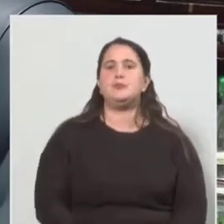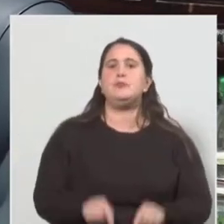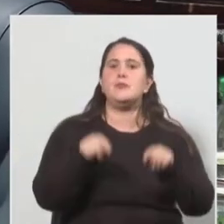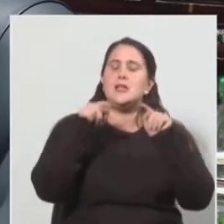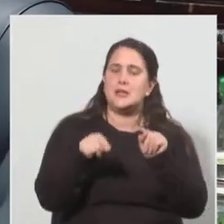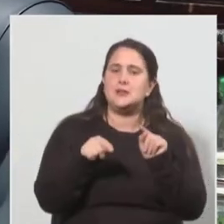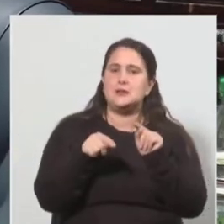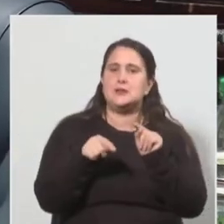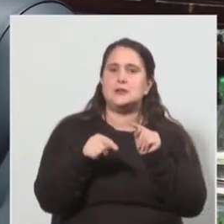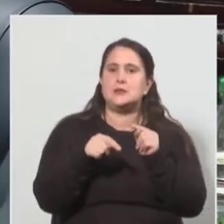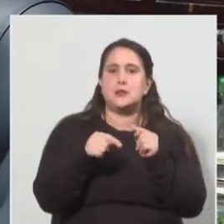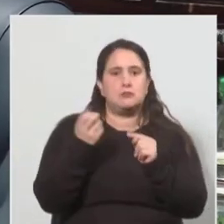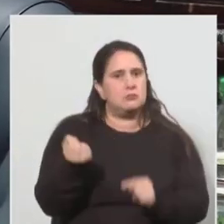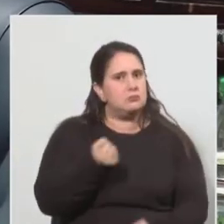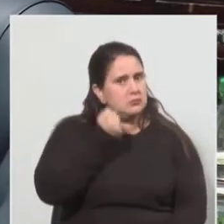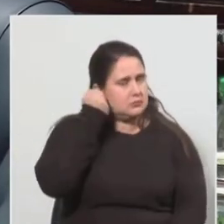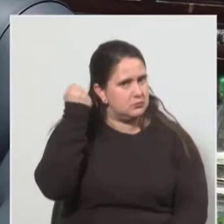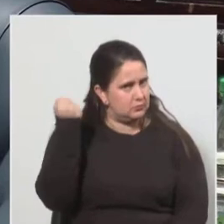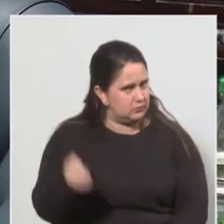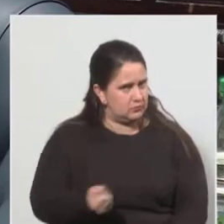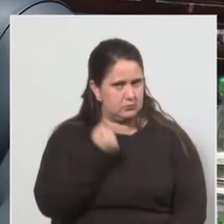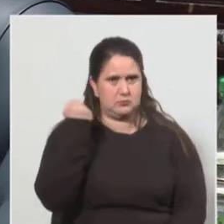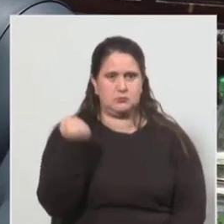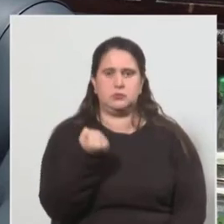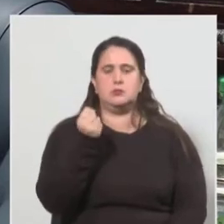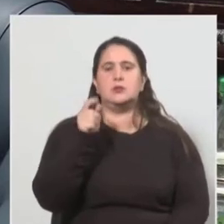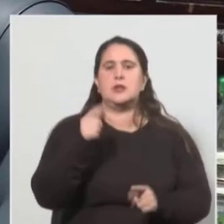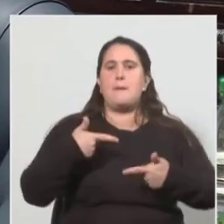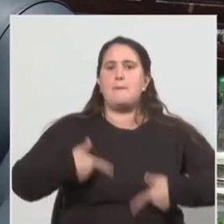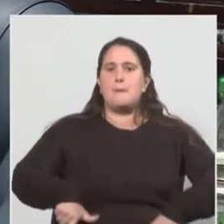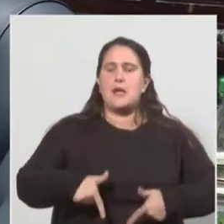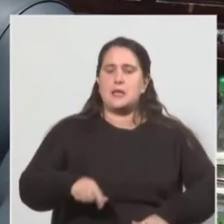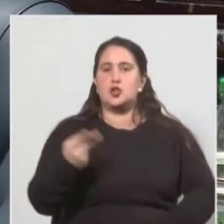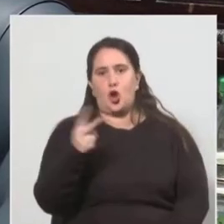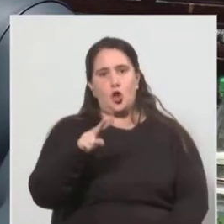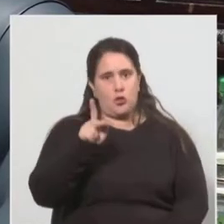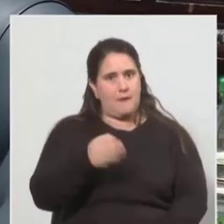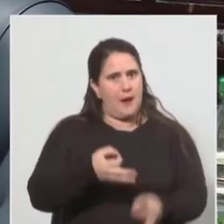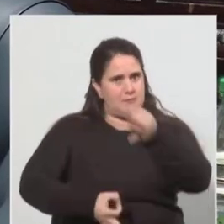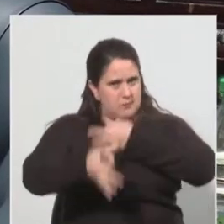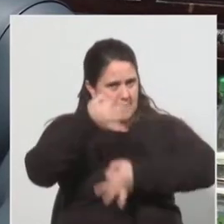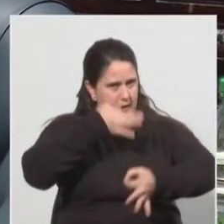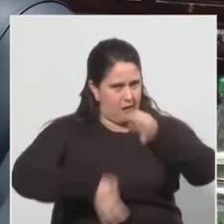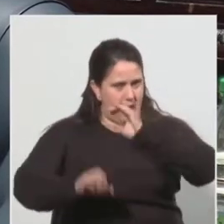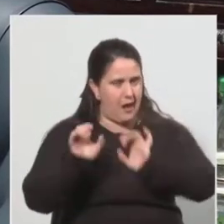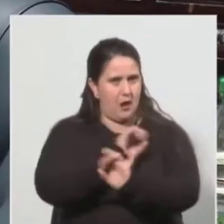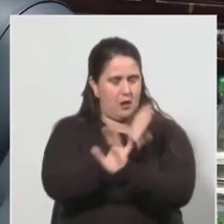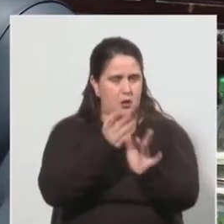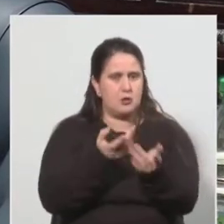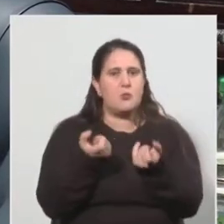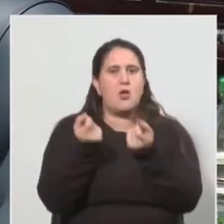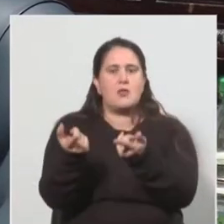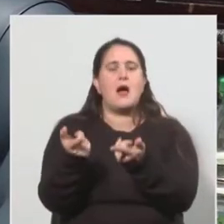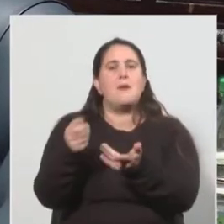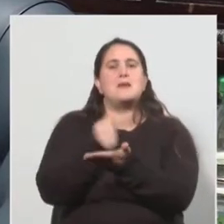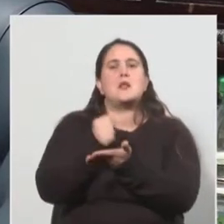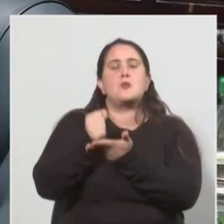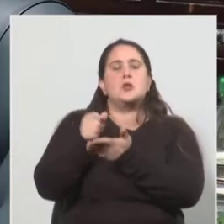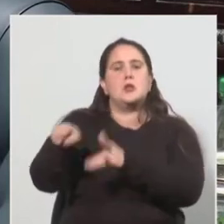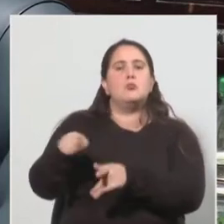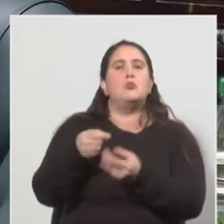Este es un elemento clave y sobre el cual los ministros tienen mucho que aclarar: la entrega del